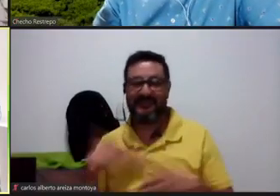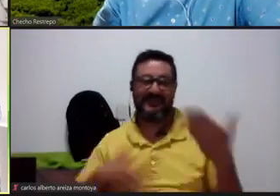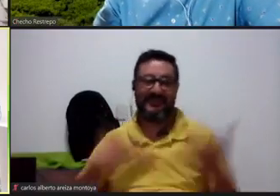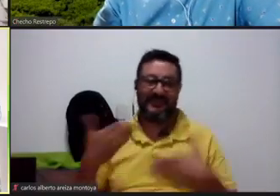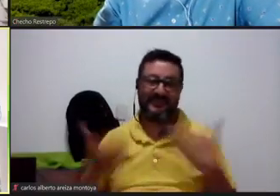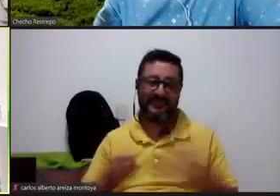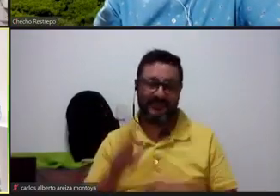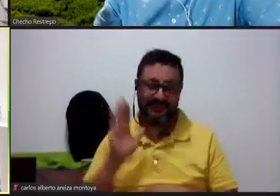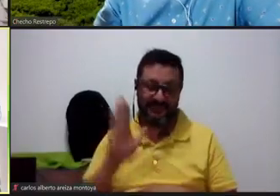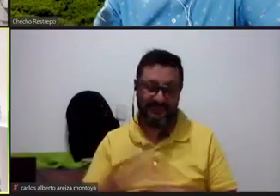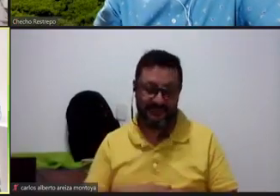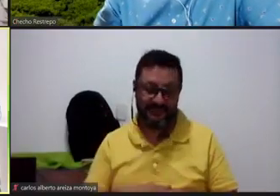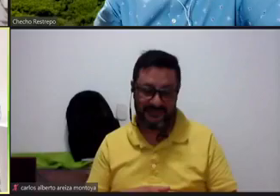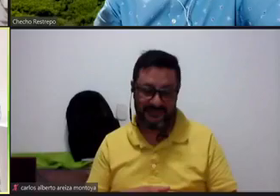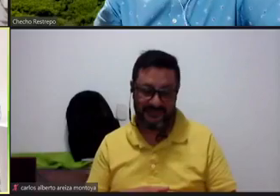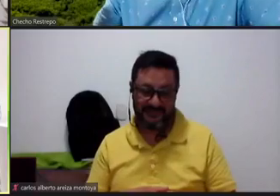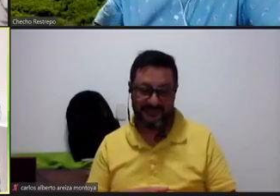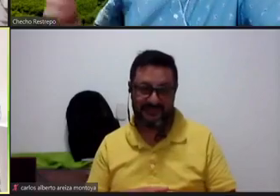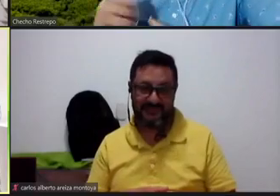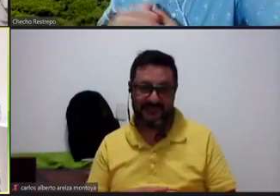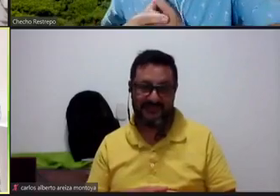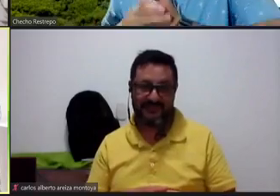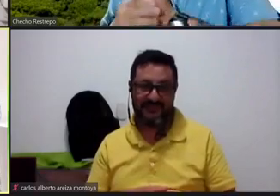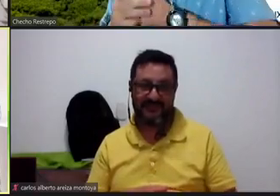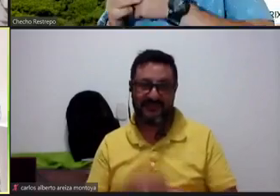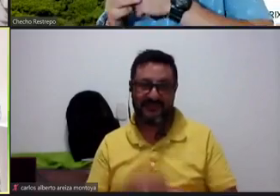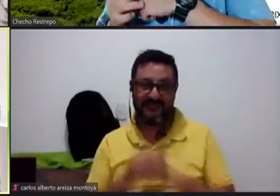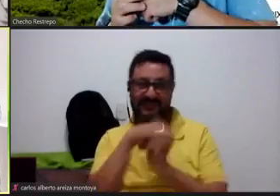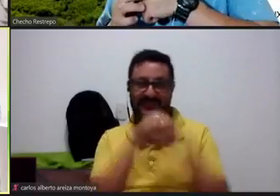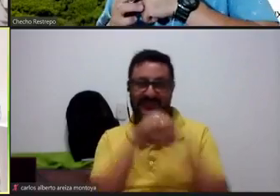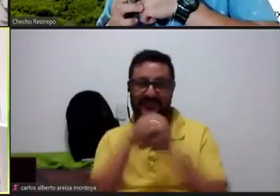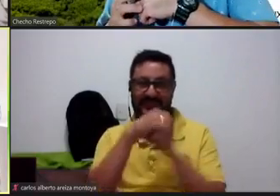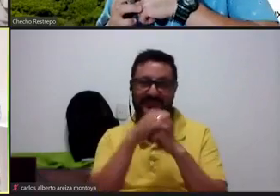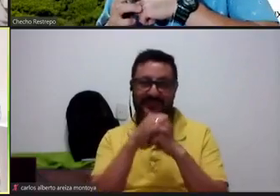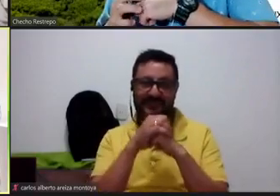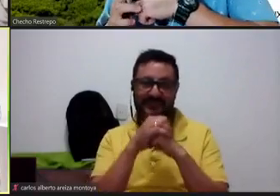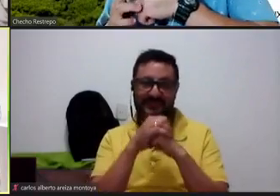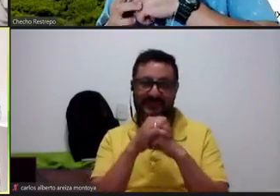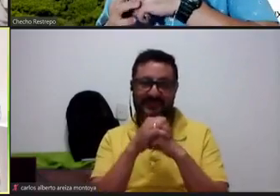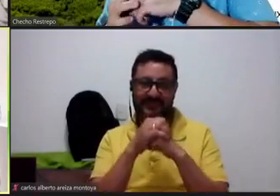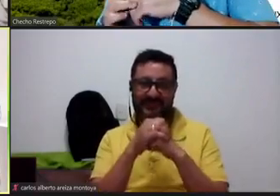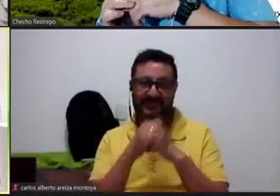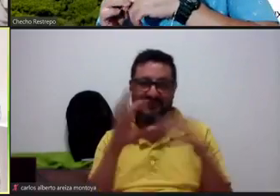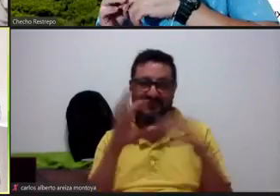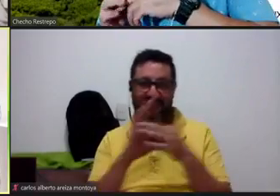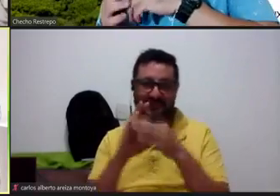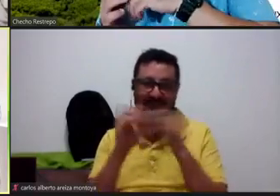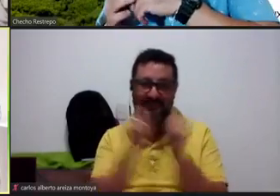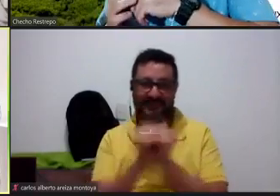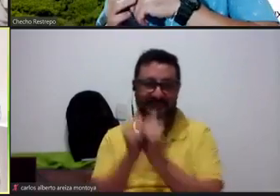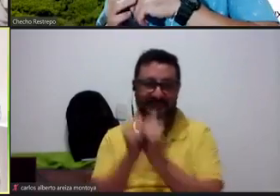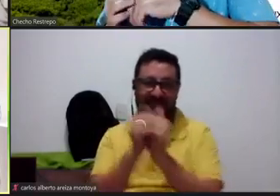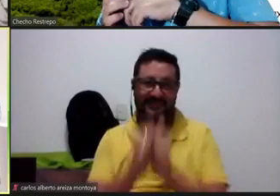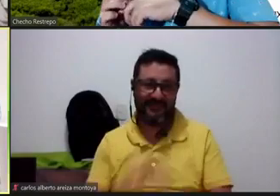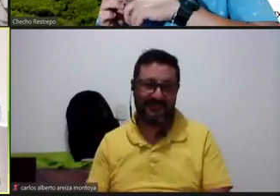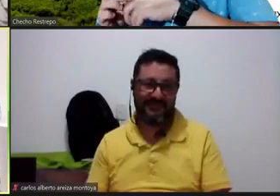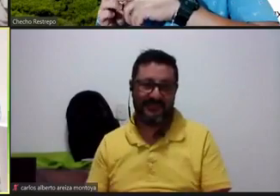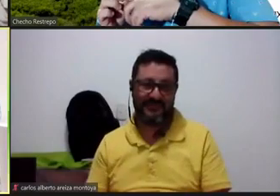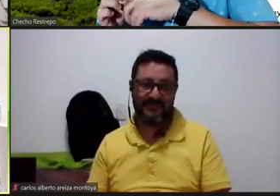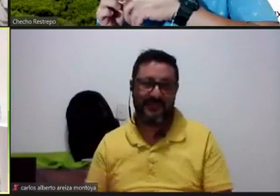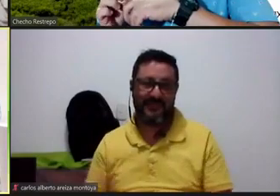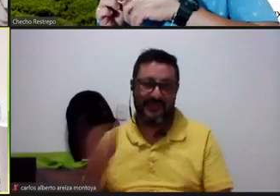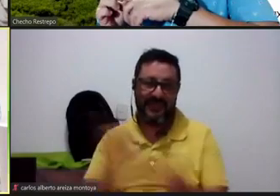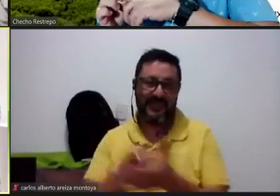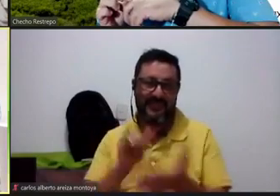que hayas depositado esa confianza en los colegas, en los compañeros fisioterapeutas que yo sé que han estado de la mano contigo.